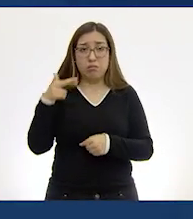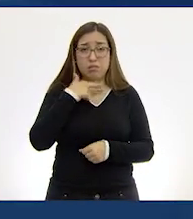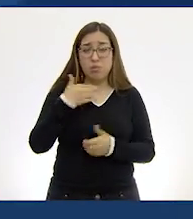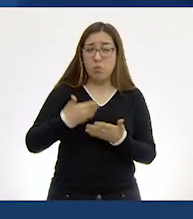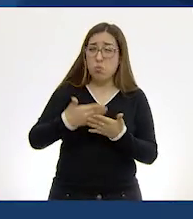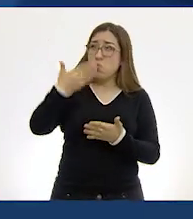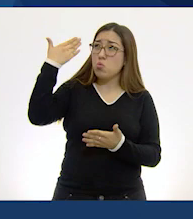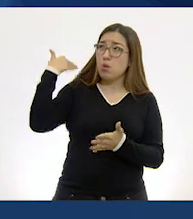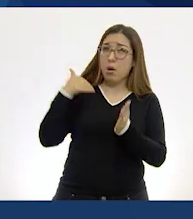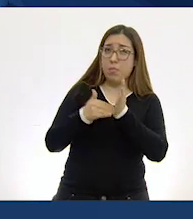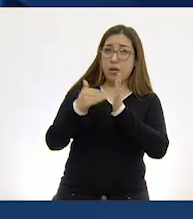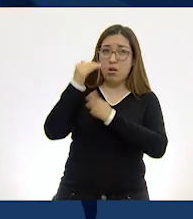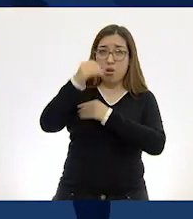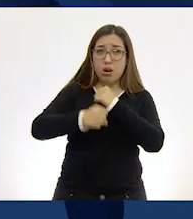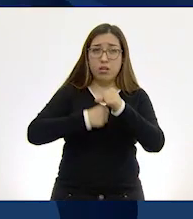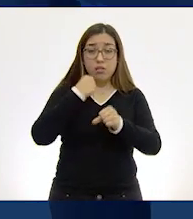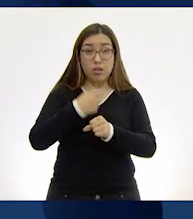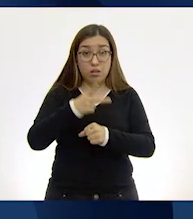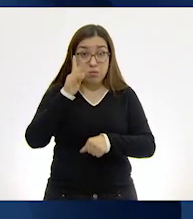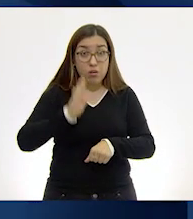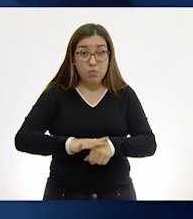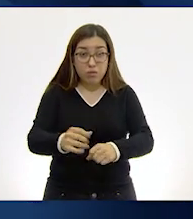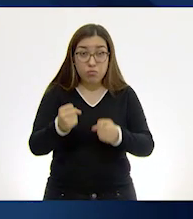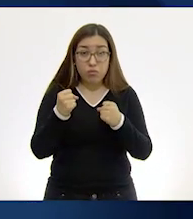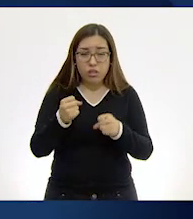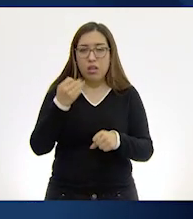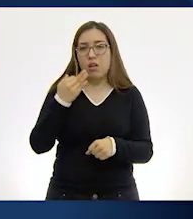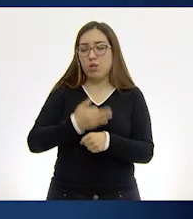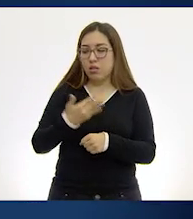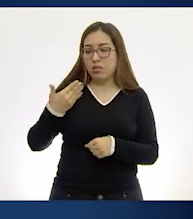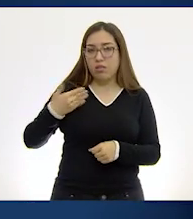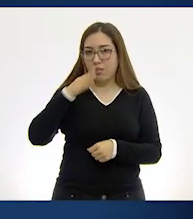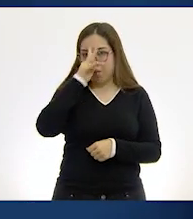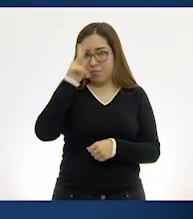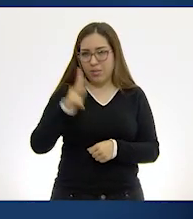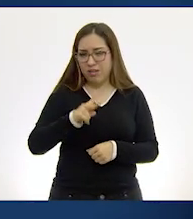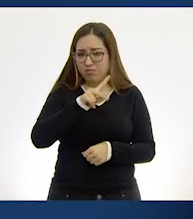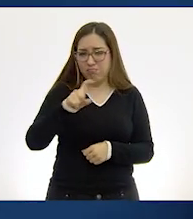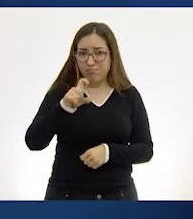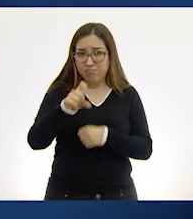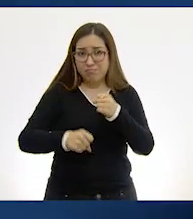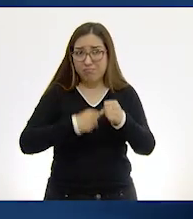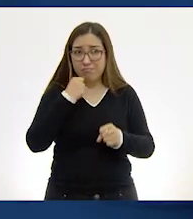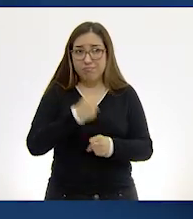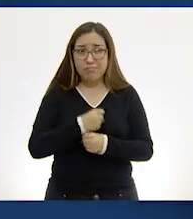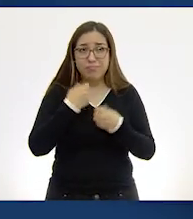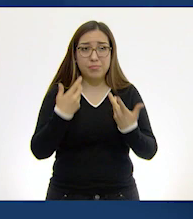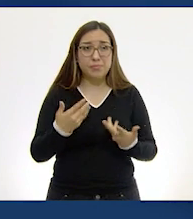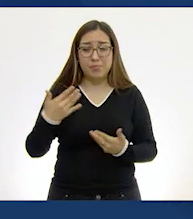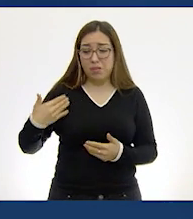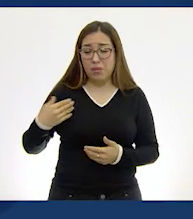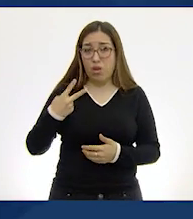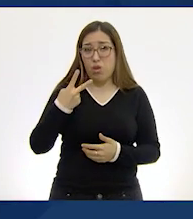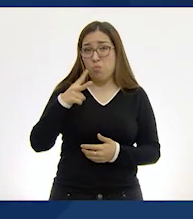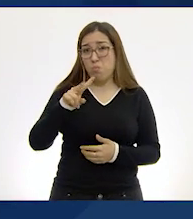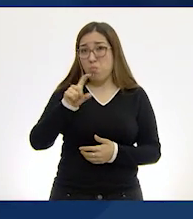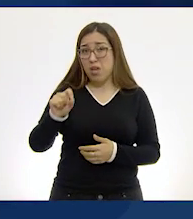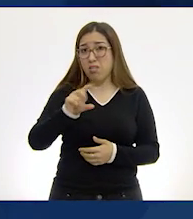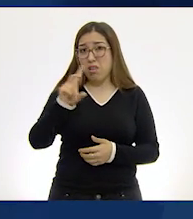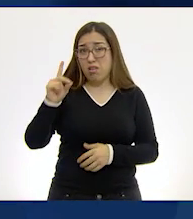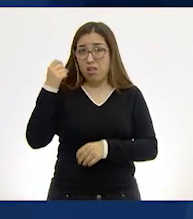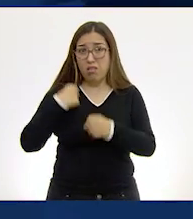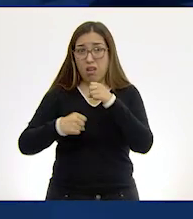muchos años, en realidad lo fuerte es en los últimos 100 años y lo más fuerte es en las últimas dos o tres décadas. Y